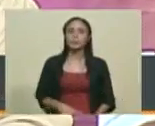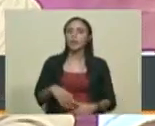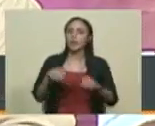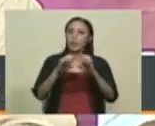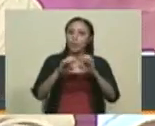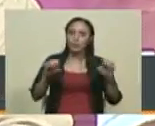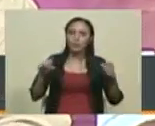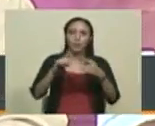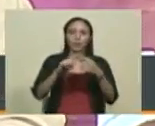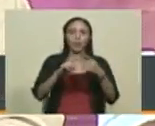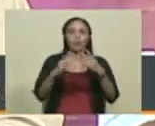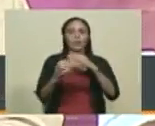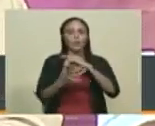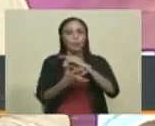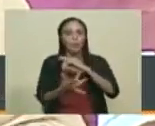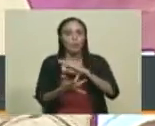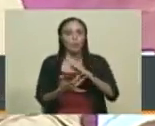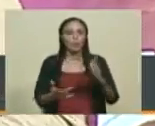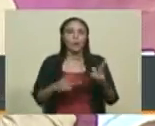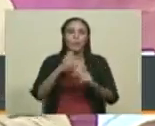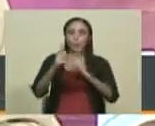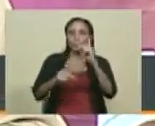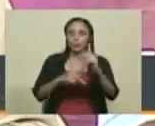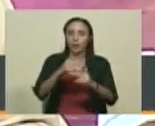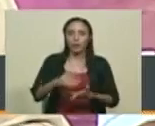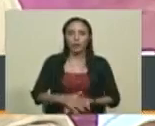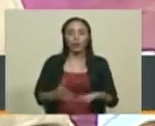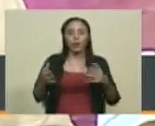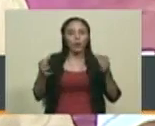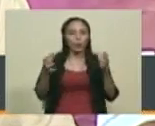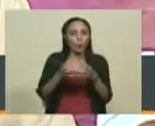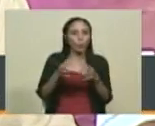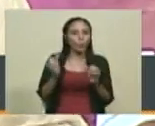educativas, tecnológicas, alianzas en equipo,